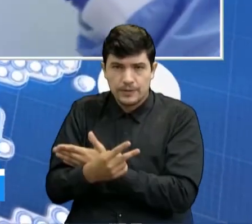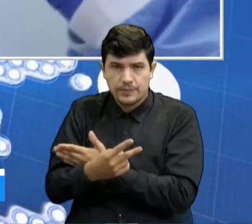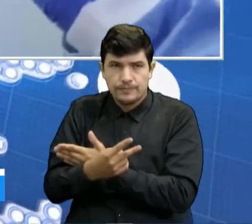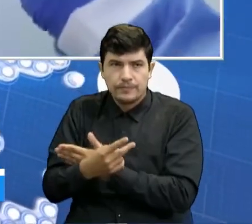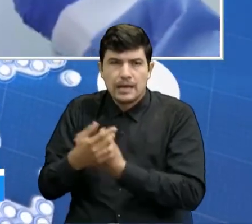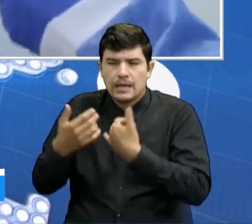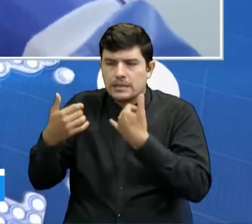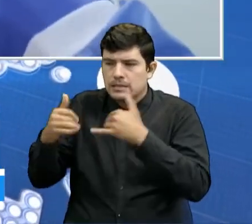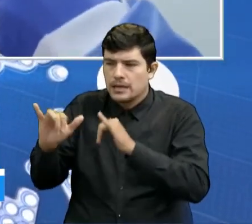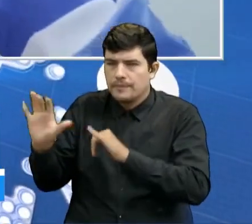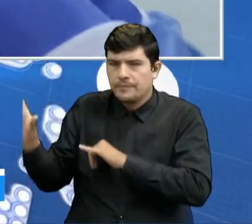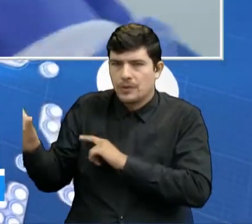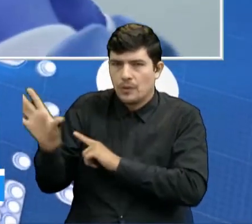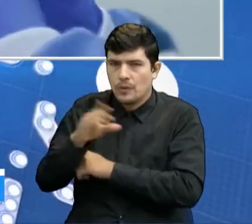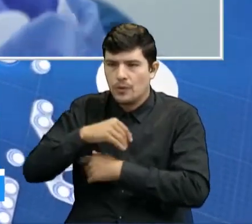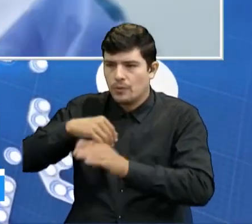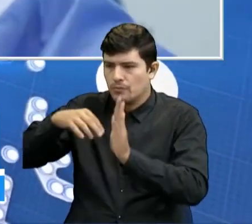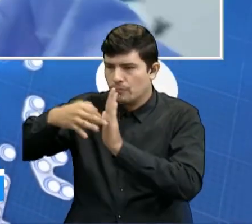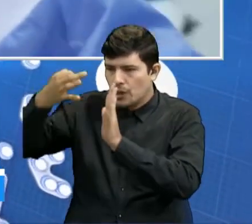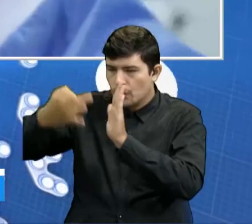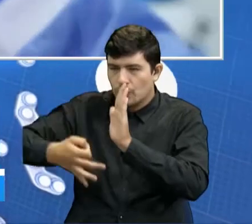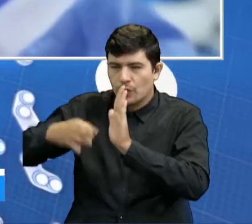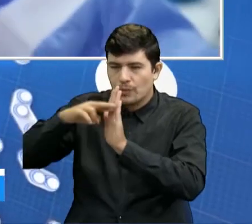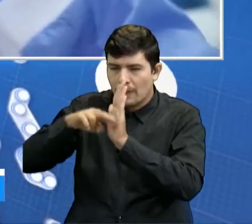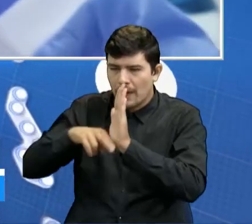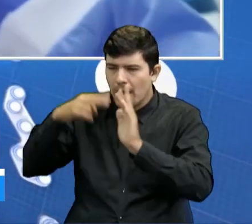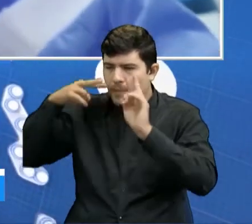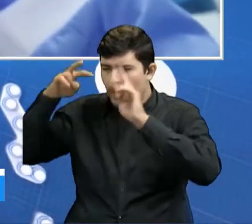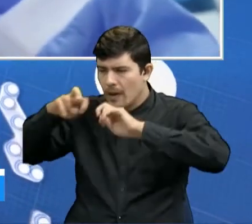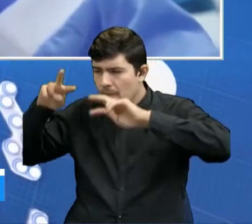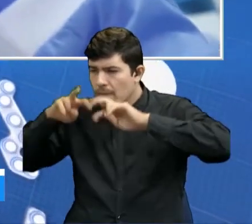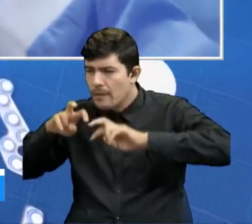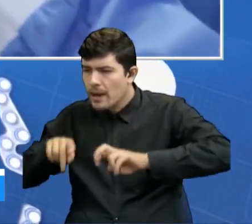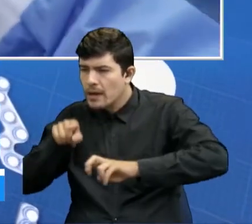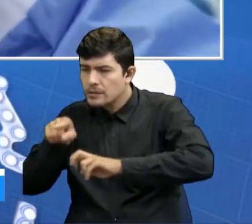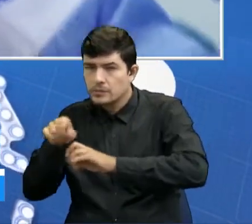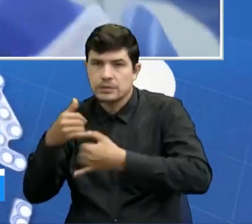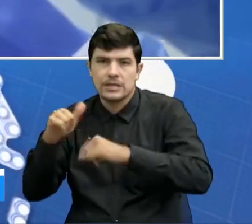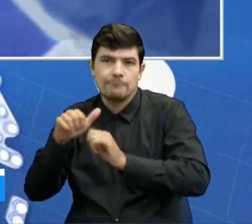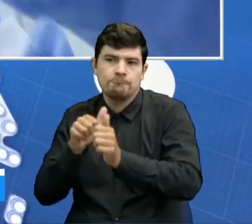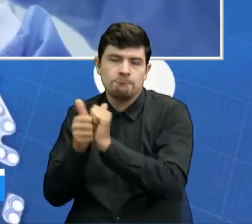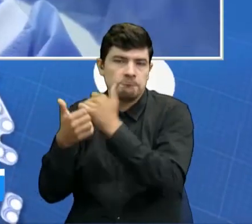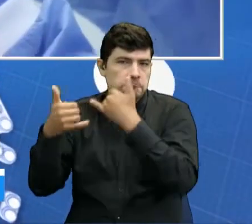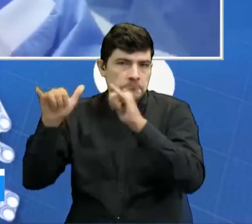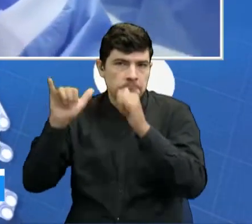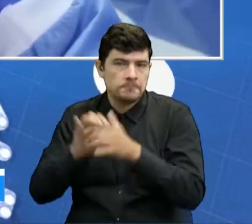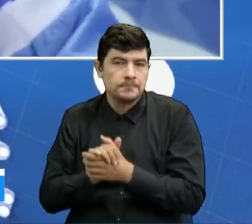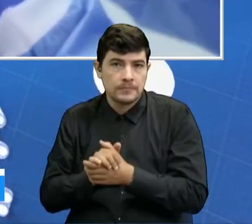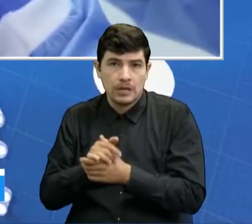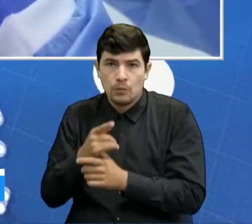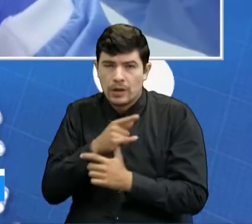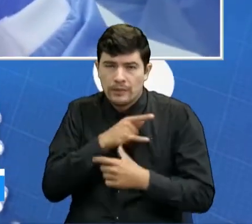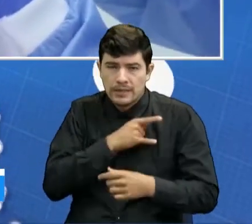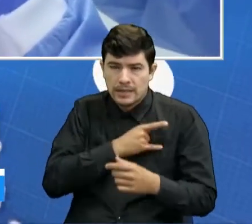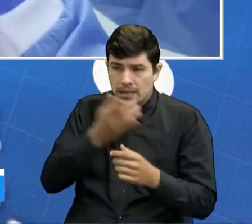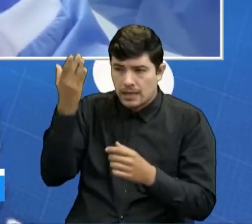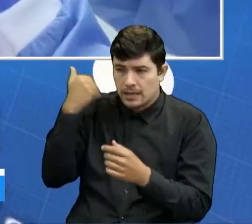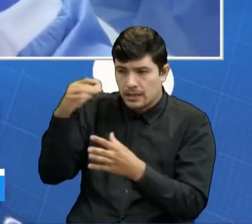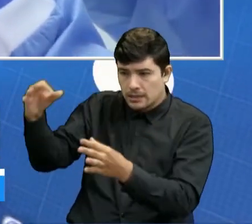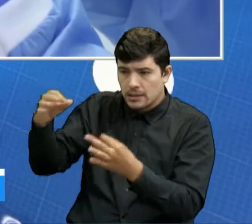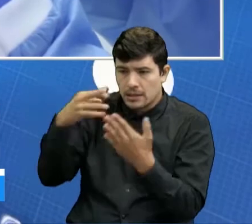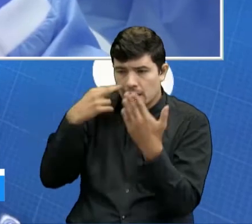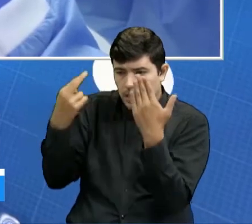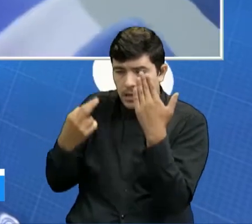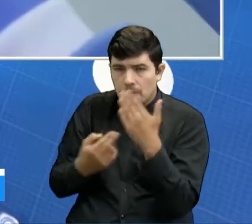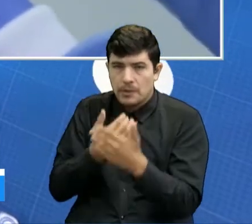pasó todos los protocolos de autorización de los comités de investigación de la universidad, de las universidades, como la